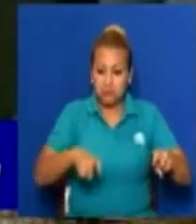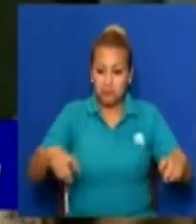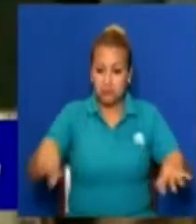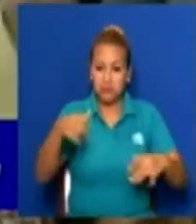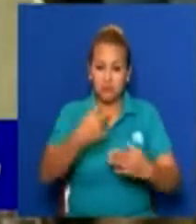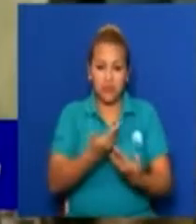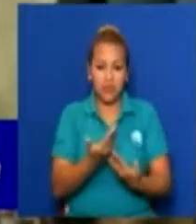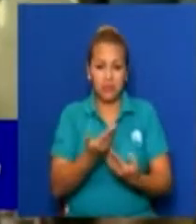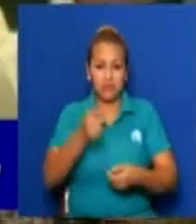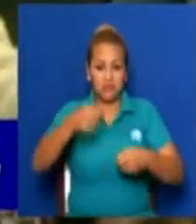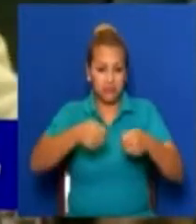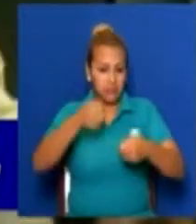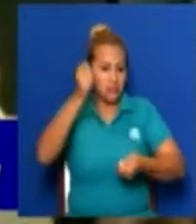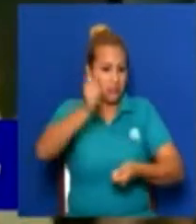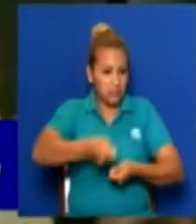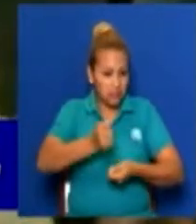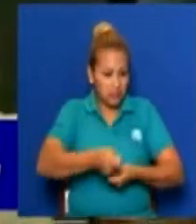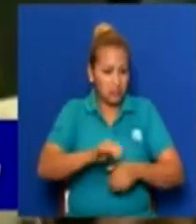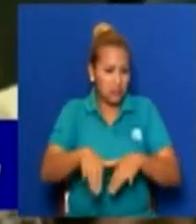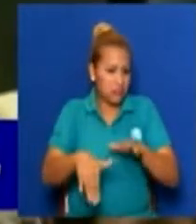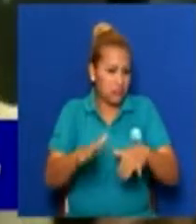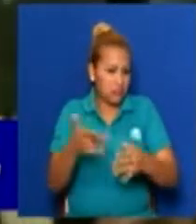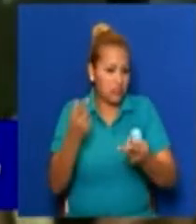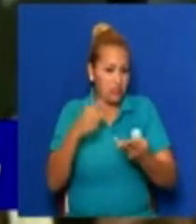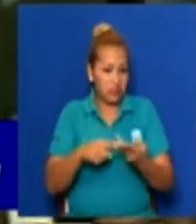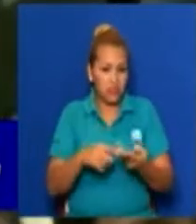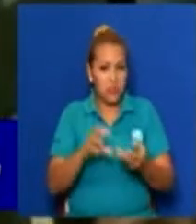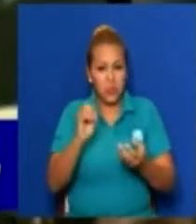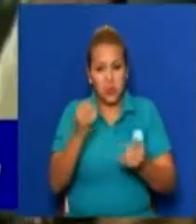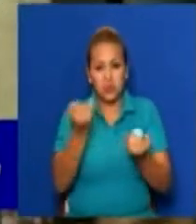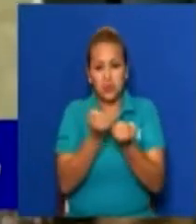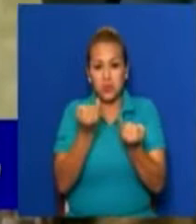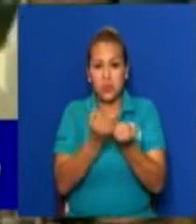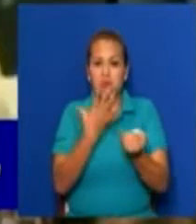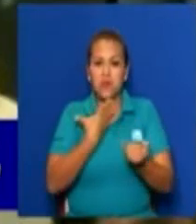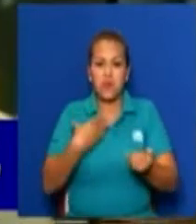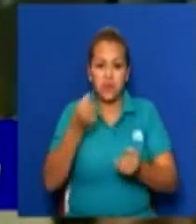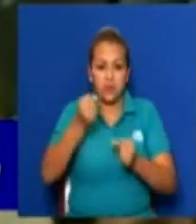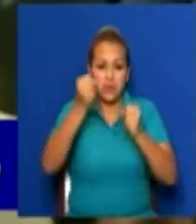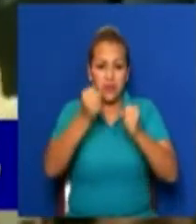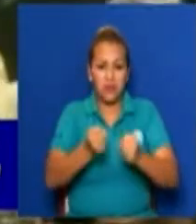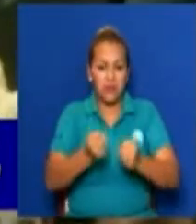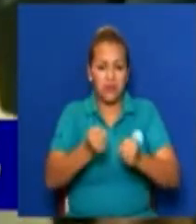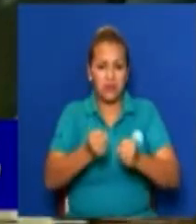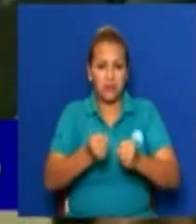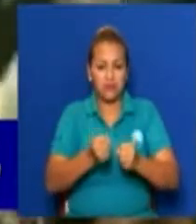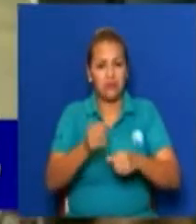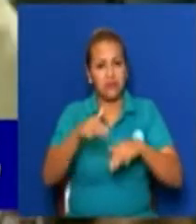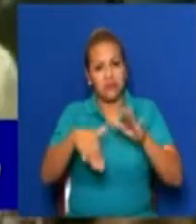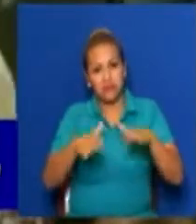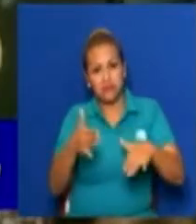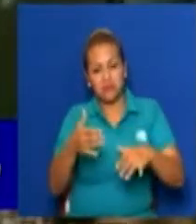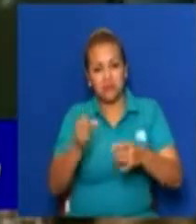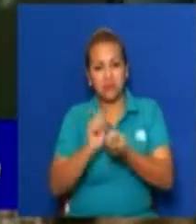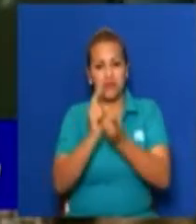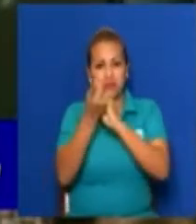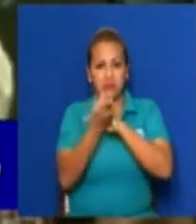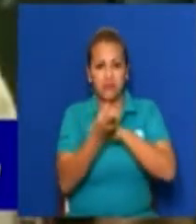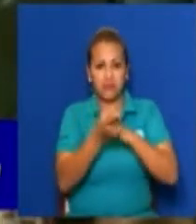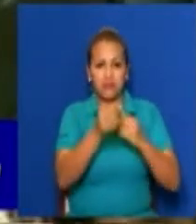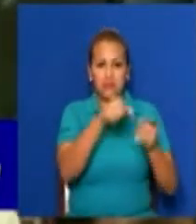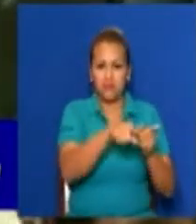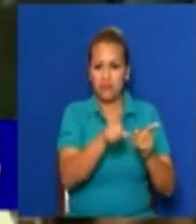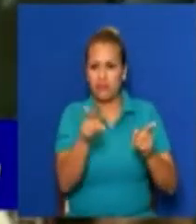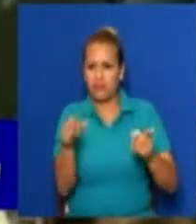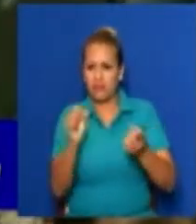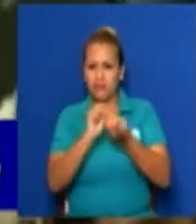auditores, un joven varón pasa de junior a senior en